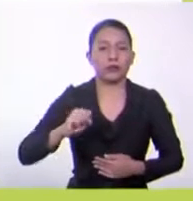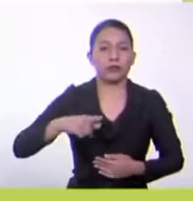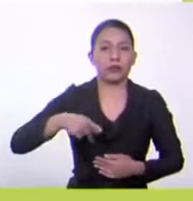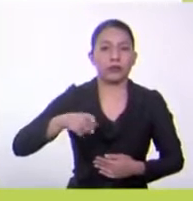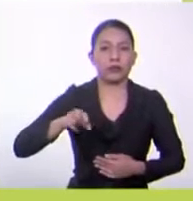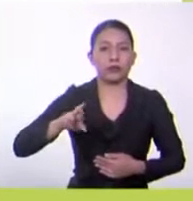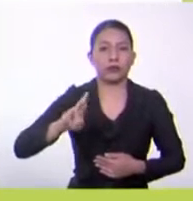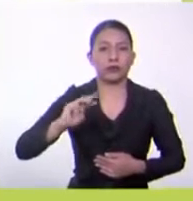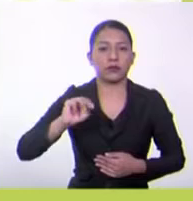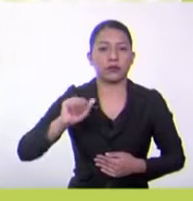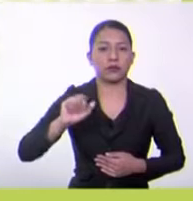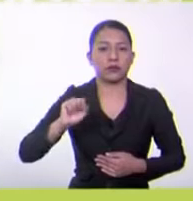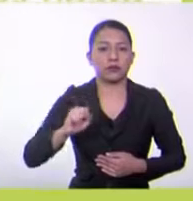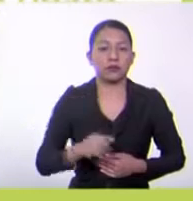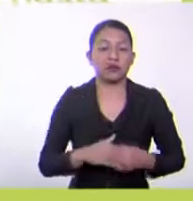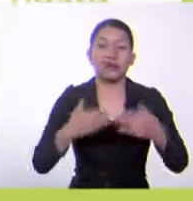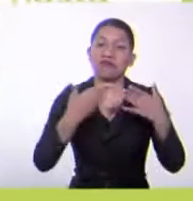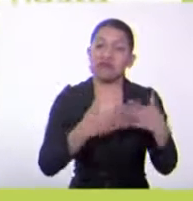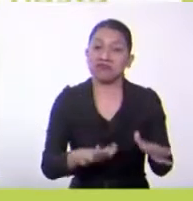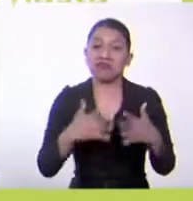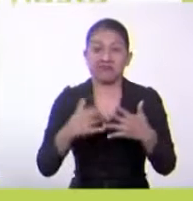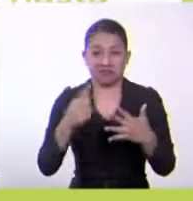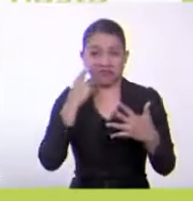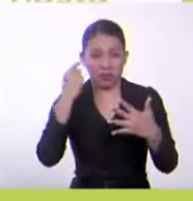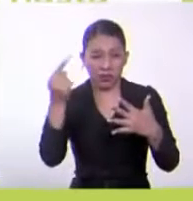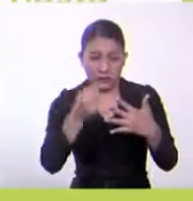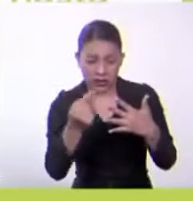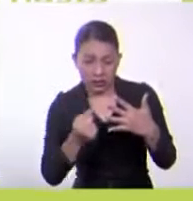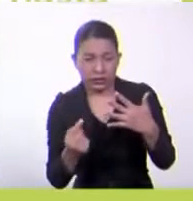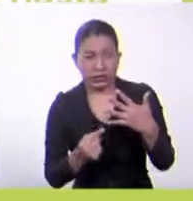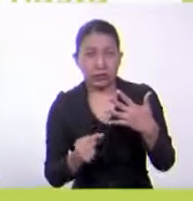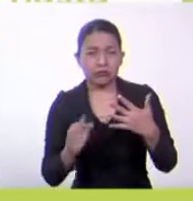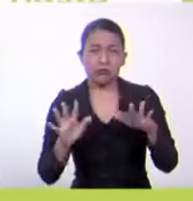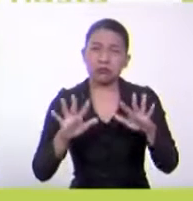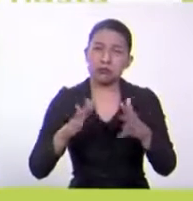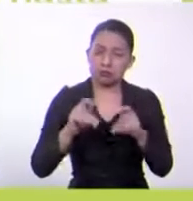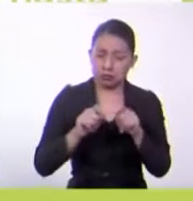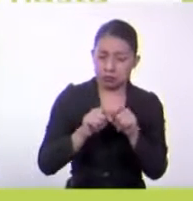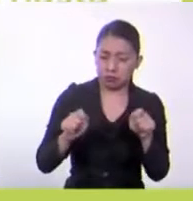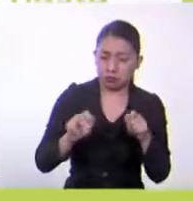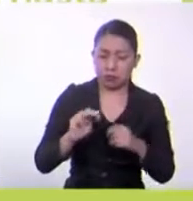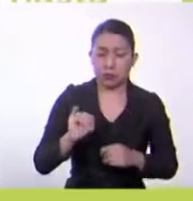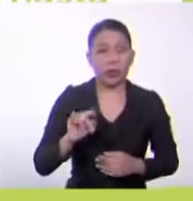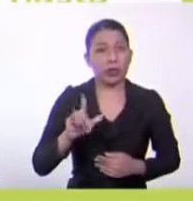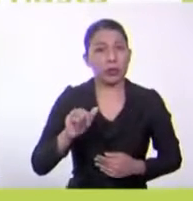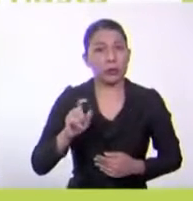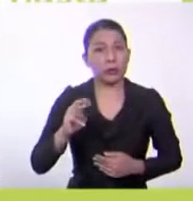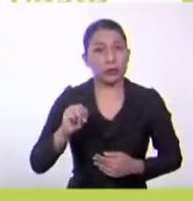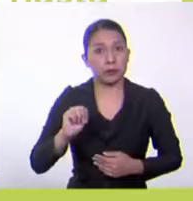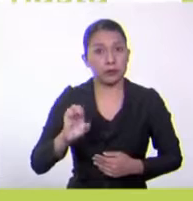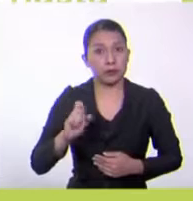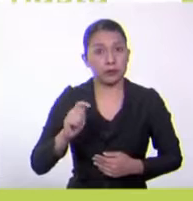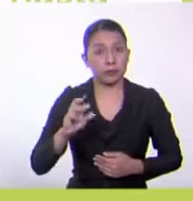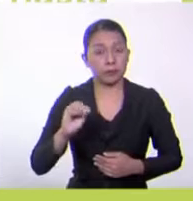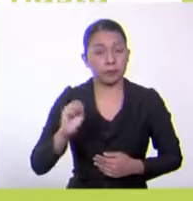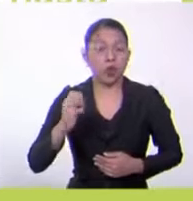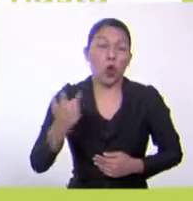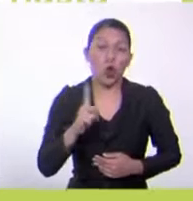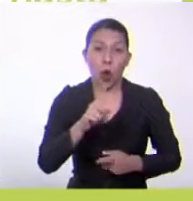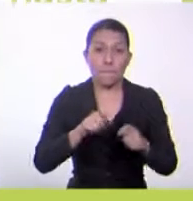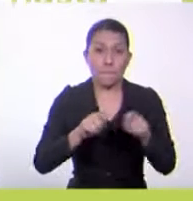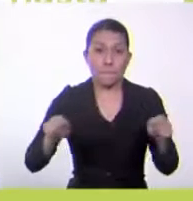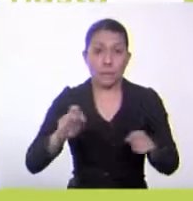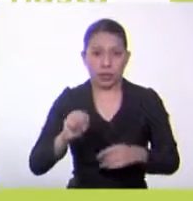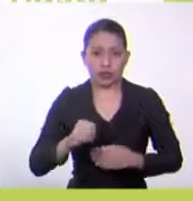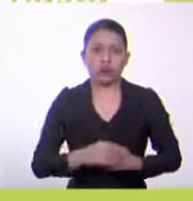Dimensiones: por las variadas especies, desde unos cuantos milímetros hasta poco más de 1 metro. Superpoder: